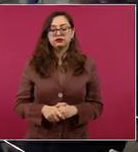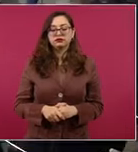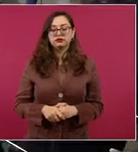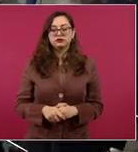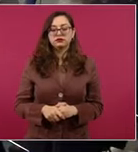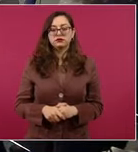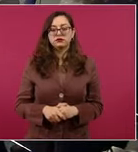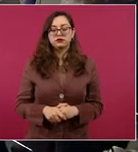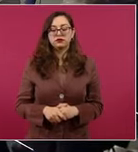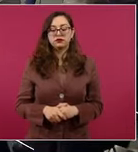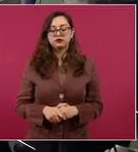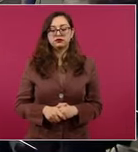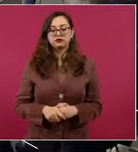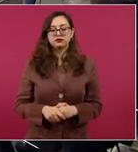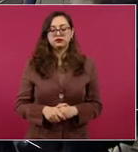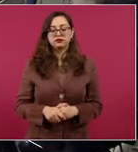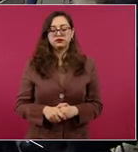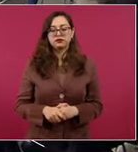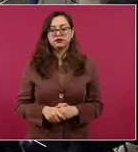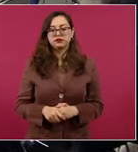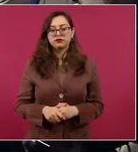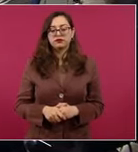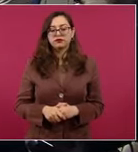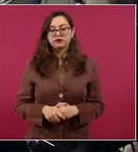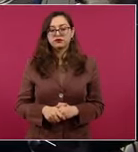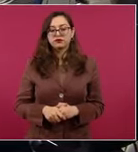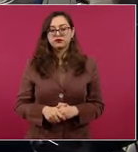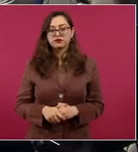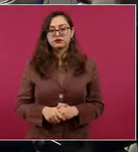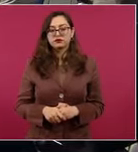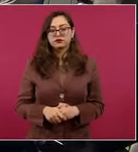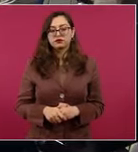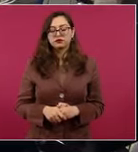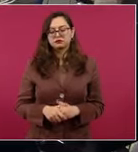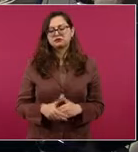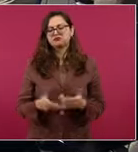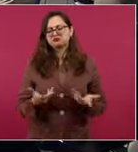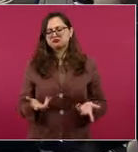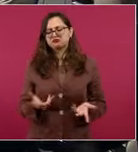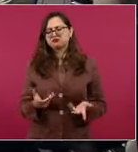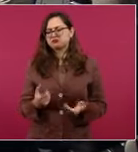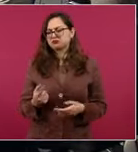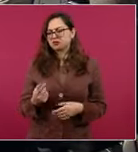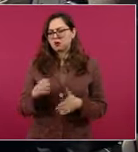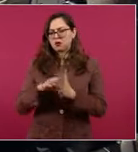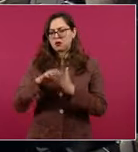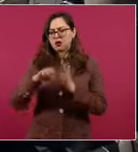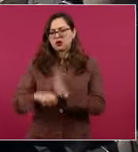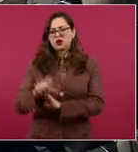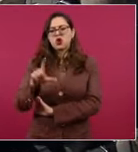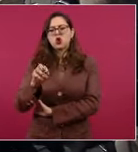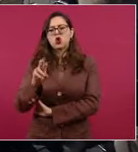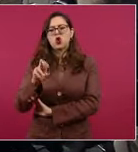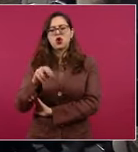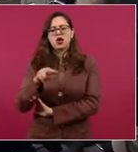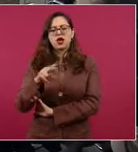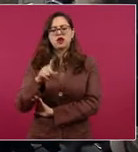aportando aún con independencia, con autonomía, Lorenzo Meyer,